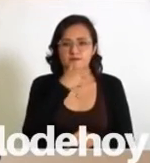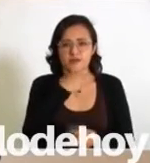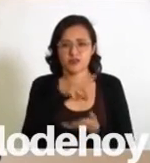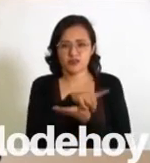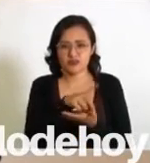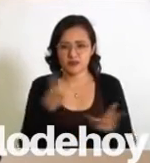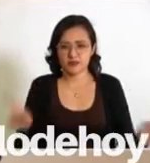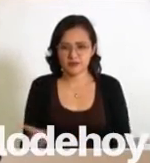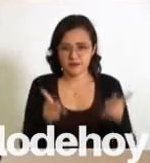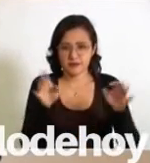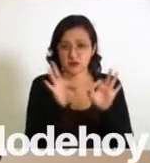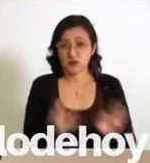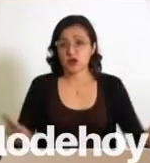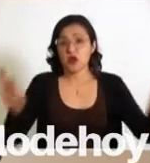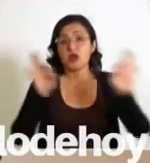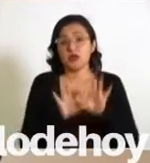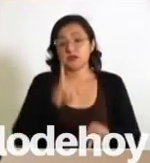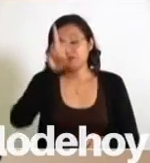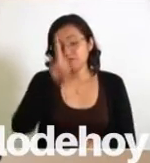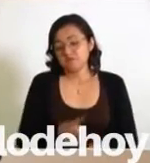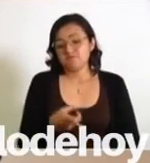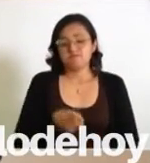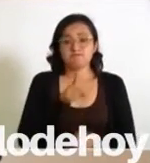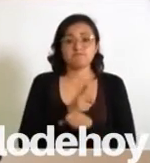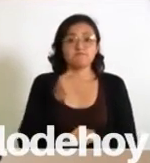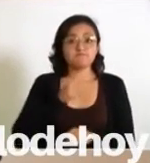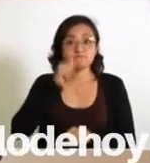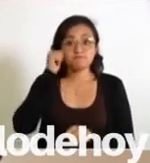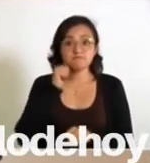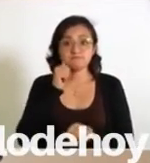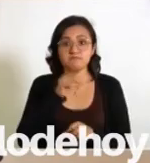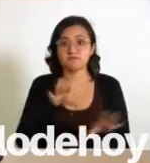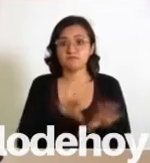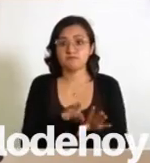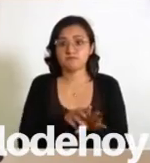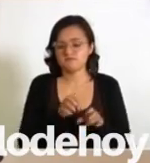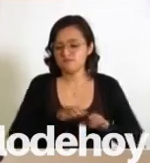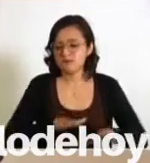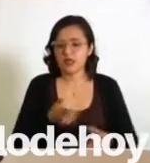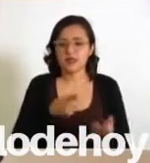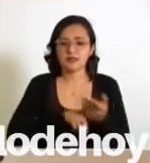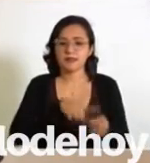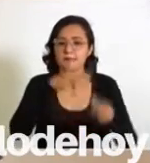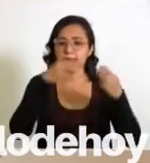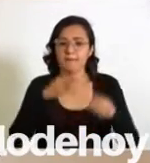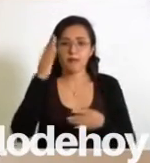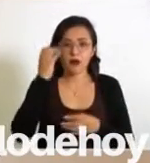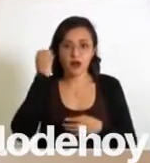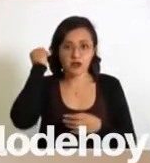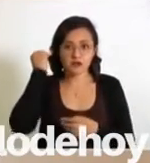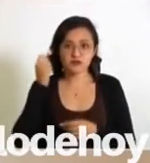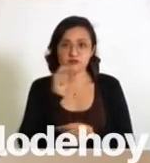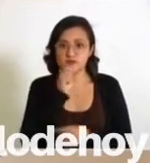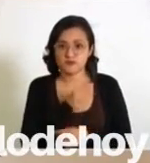importantísimo que el día de ayer se desarrolla en el mercado morelos